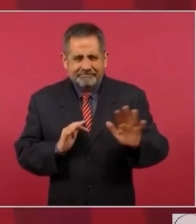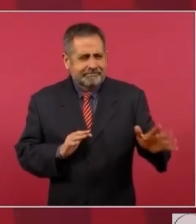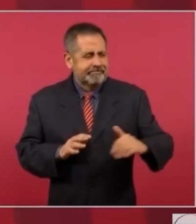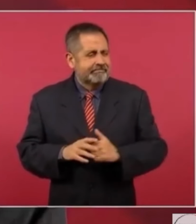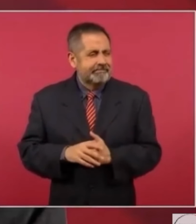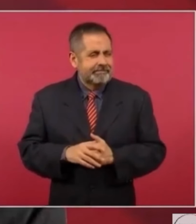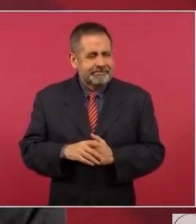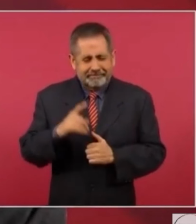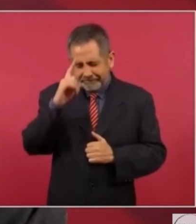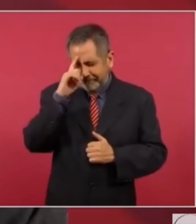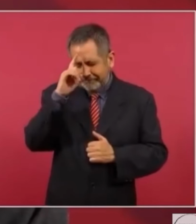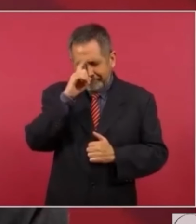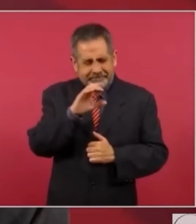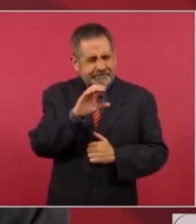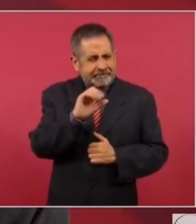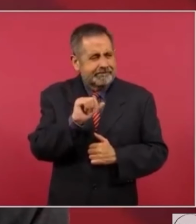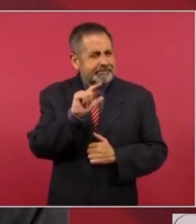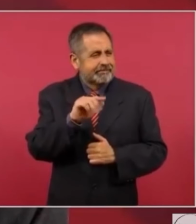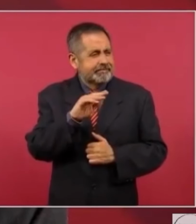serénate.